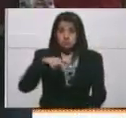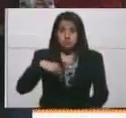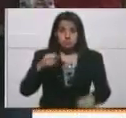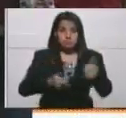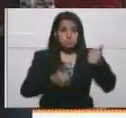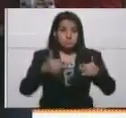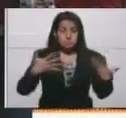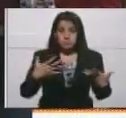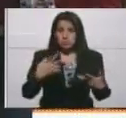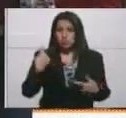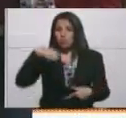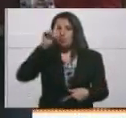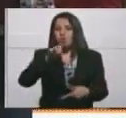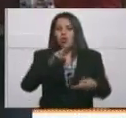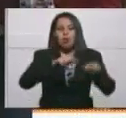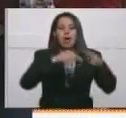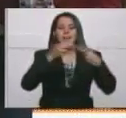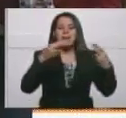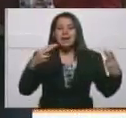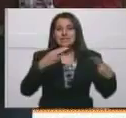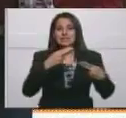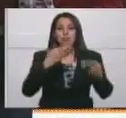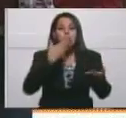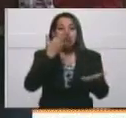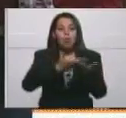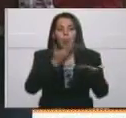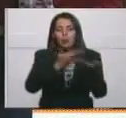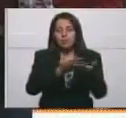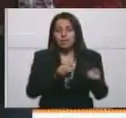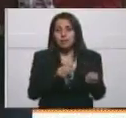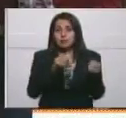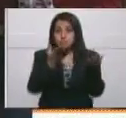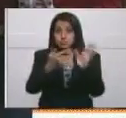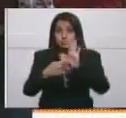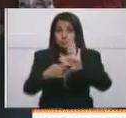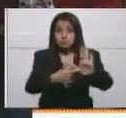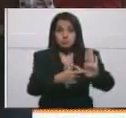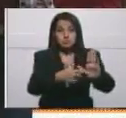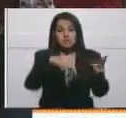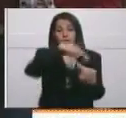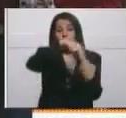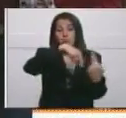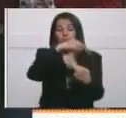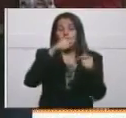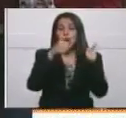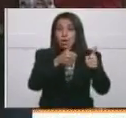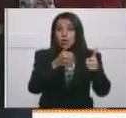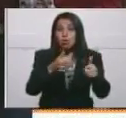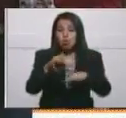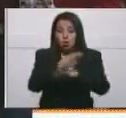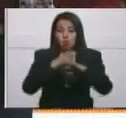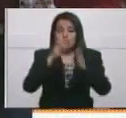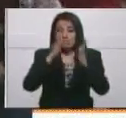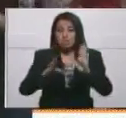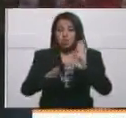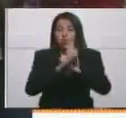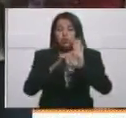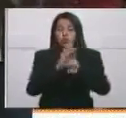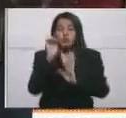la única oferta de paz, la única propuesta de paz. Estas elecciones regionales